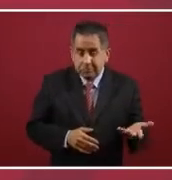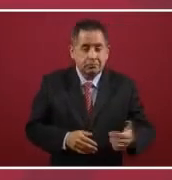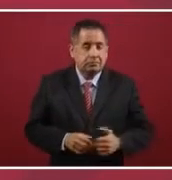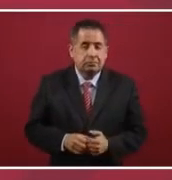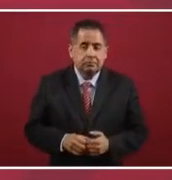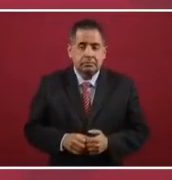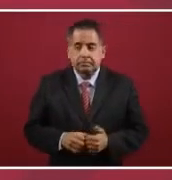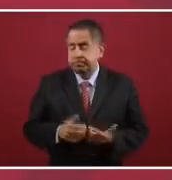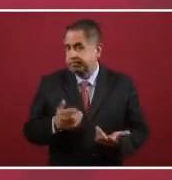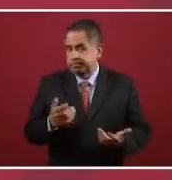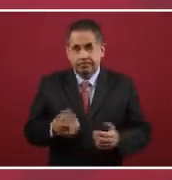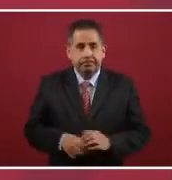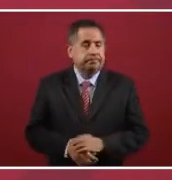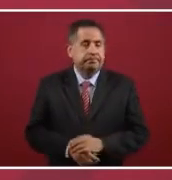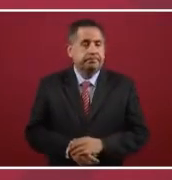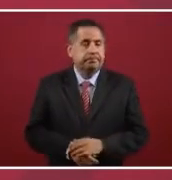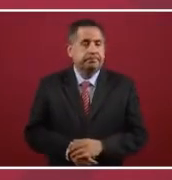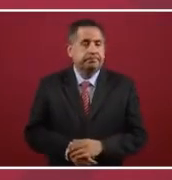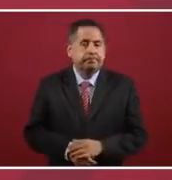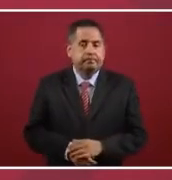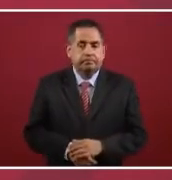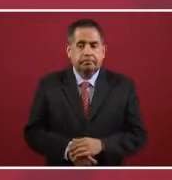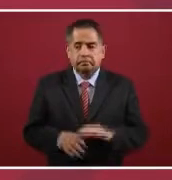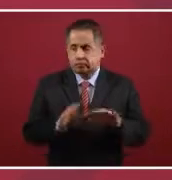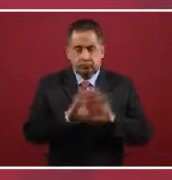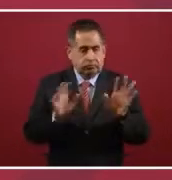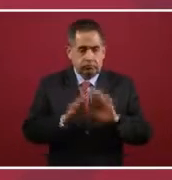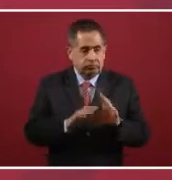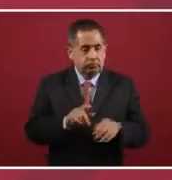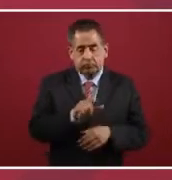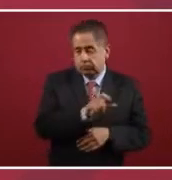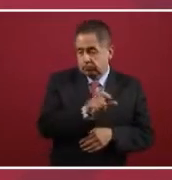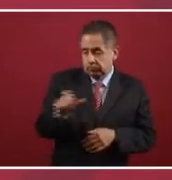Al momento que ya se condonan,